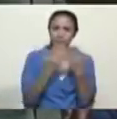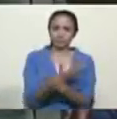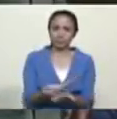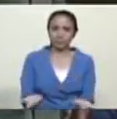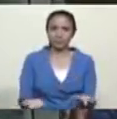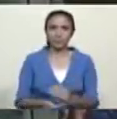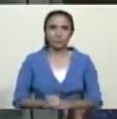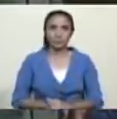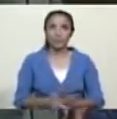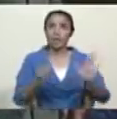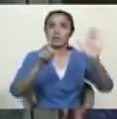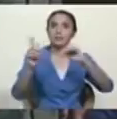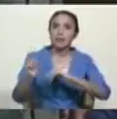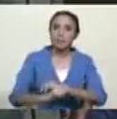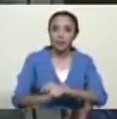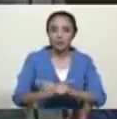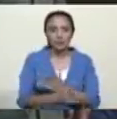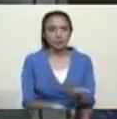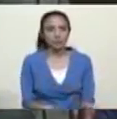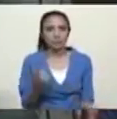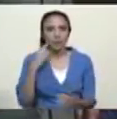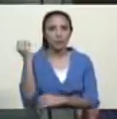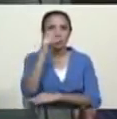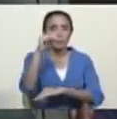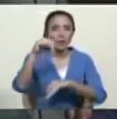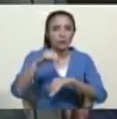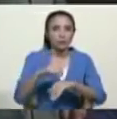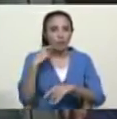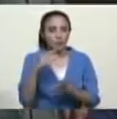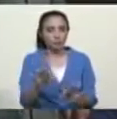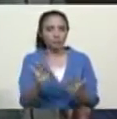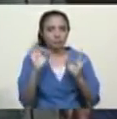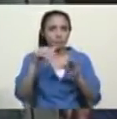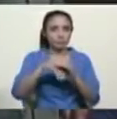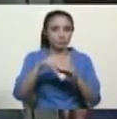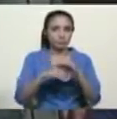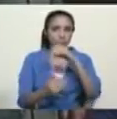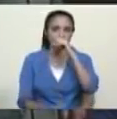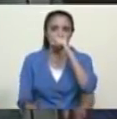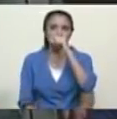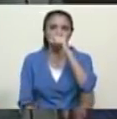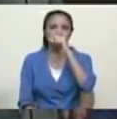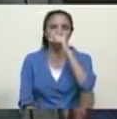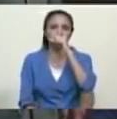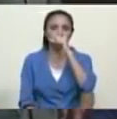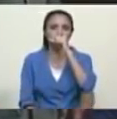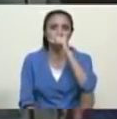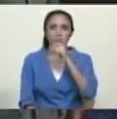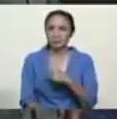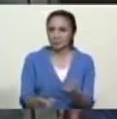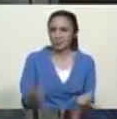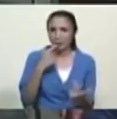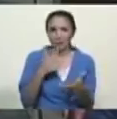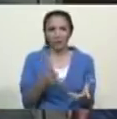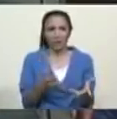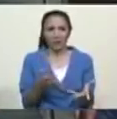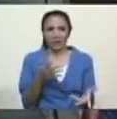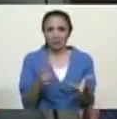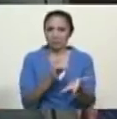6 meses. ¿Y acaso una asamblea nacional es electa para que despoje de la presidencia quien la ganó